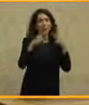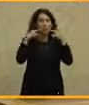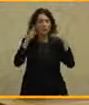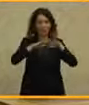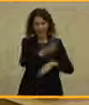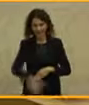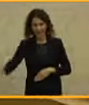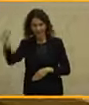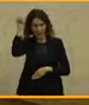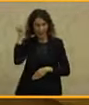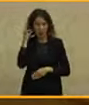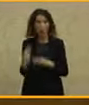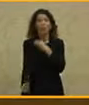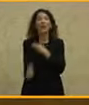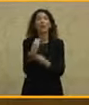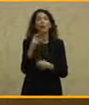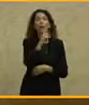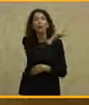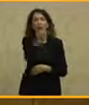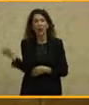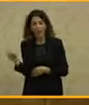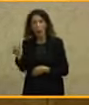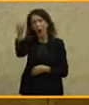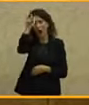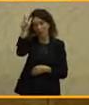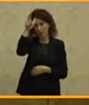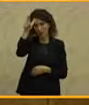Niños, financiado por la fundación alemana